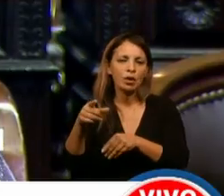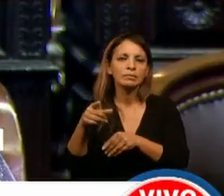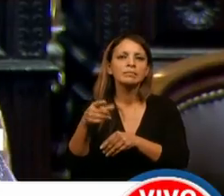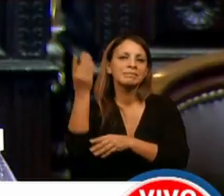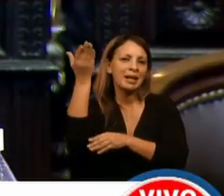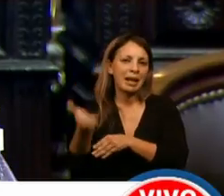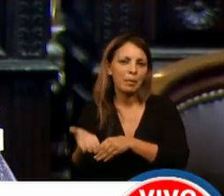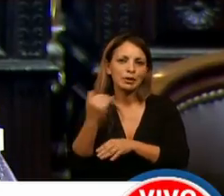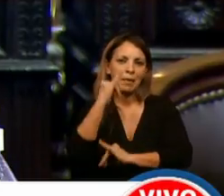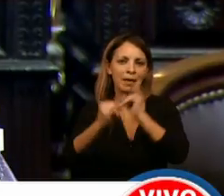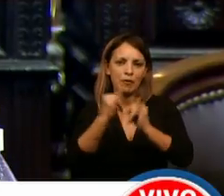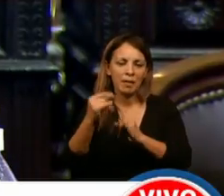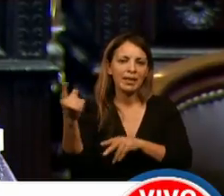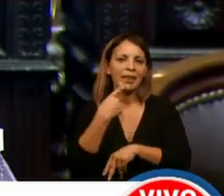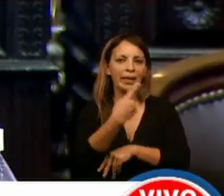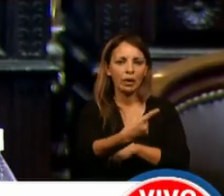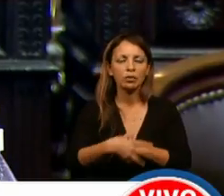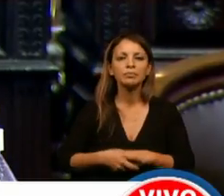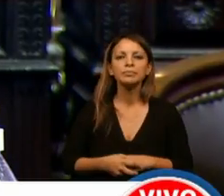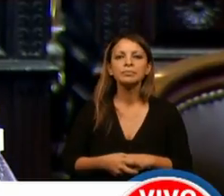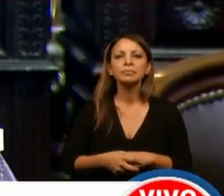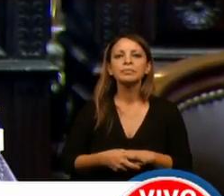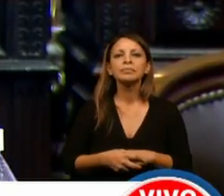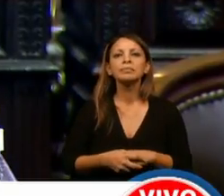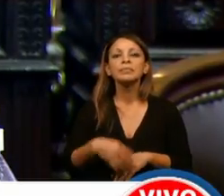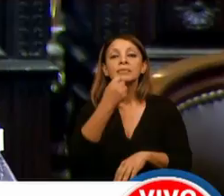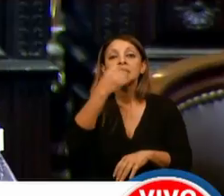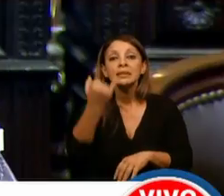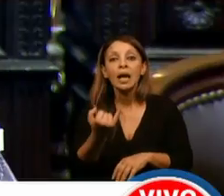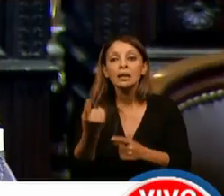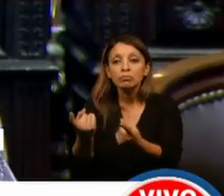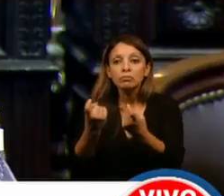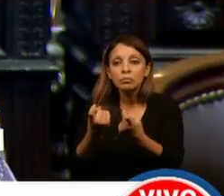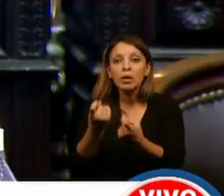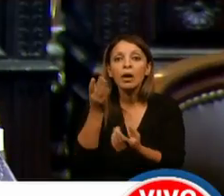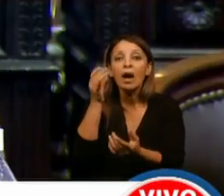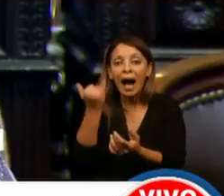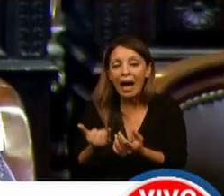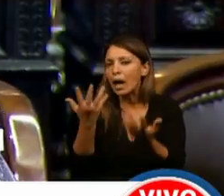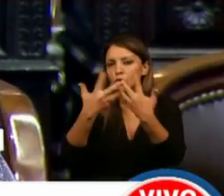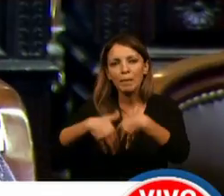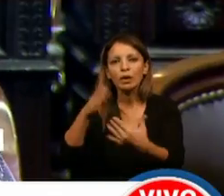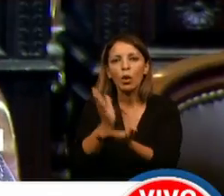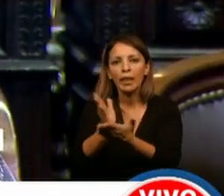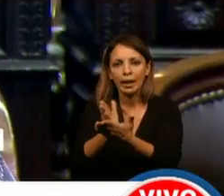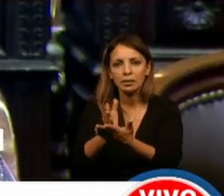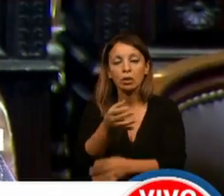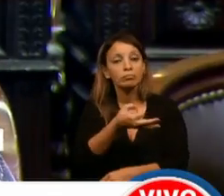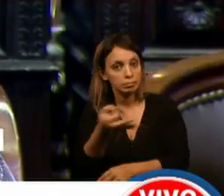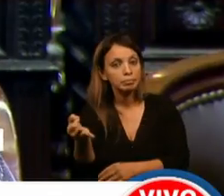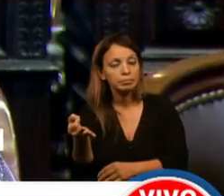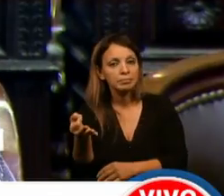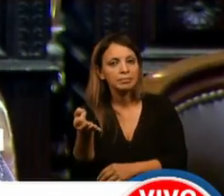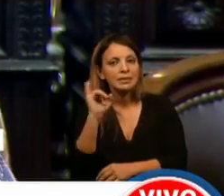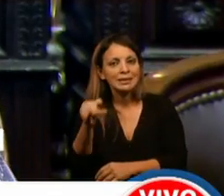de la comisión dijo cuando inició donde hay una necesidad y un derecho es cierto pero si